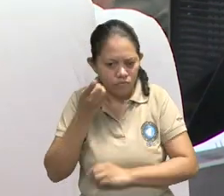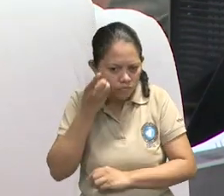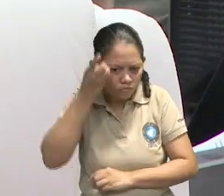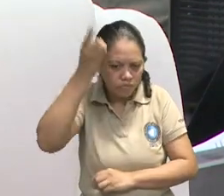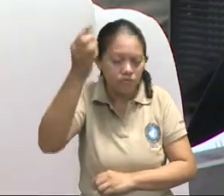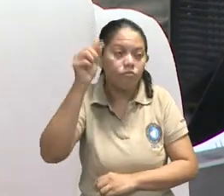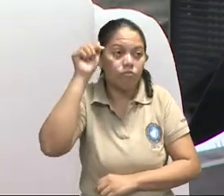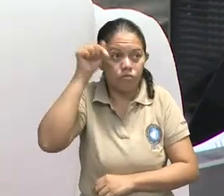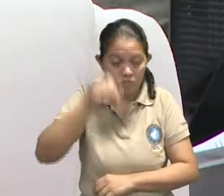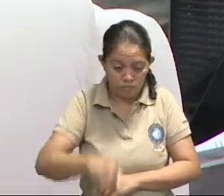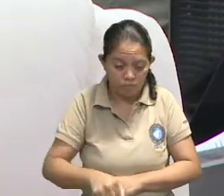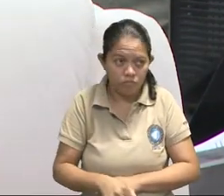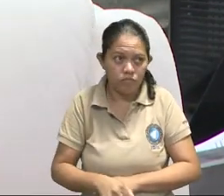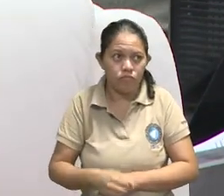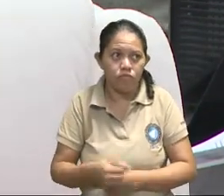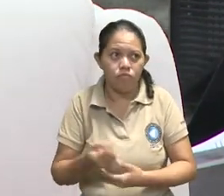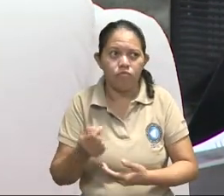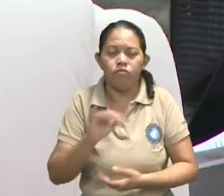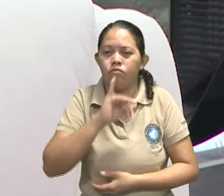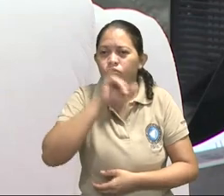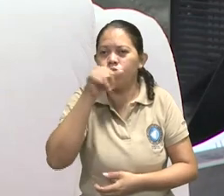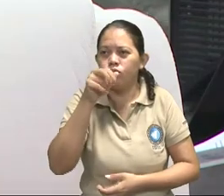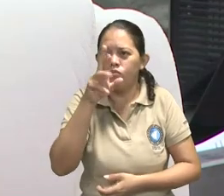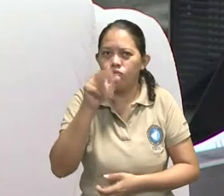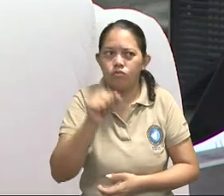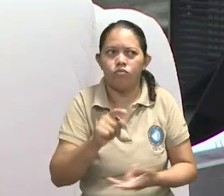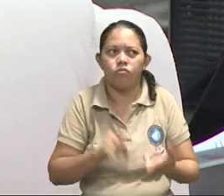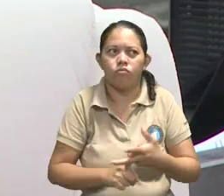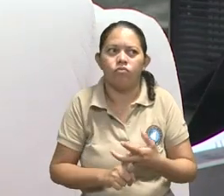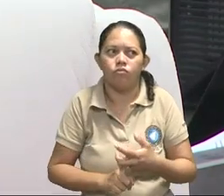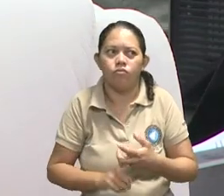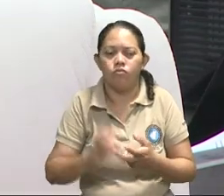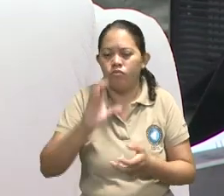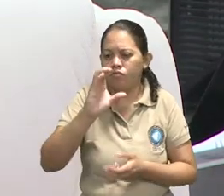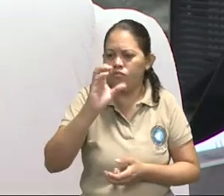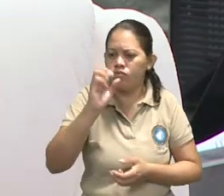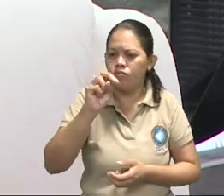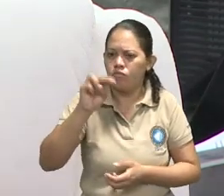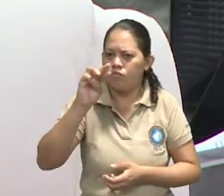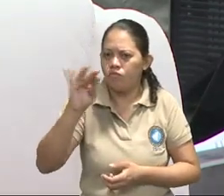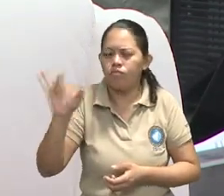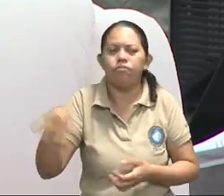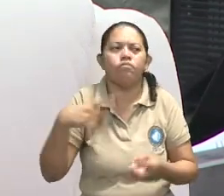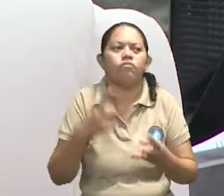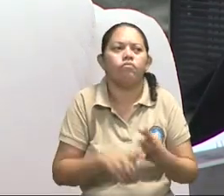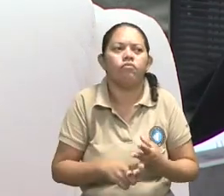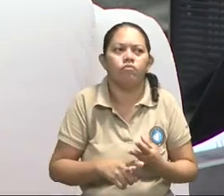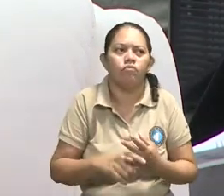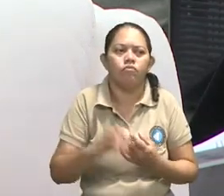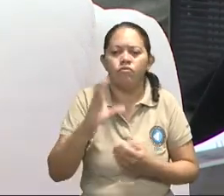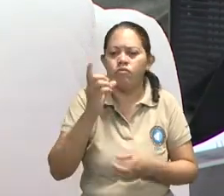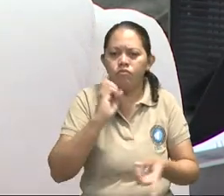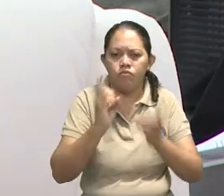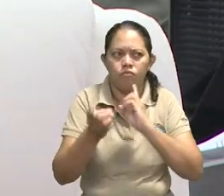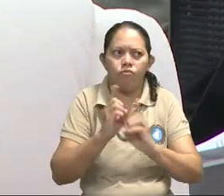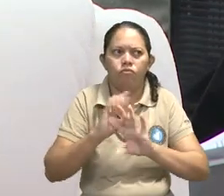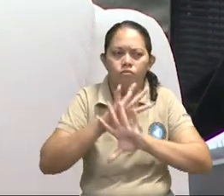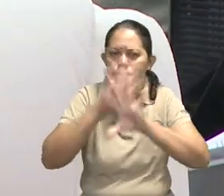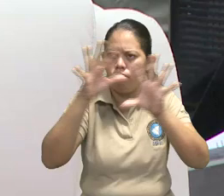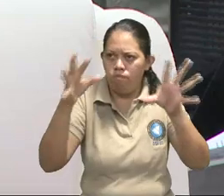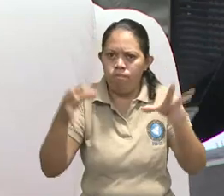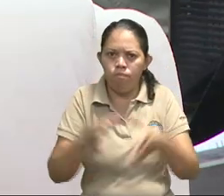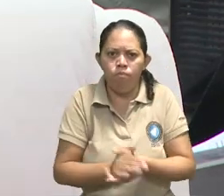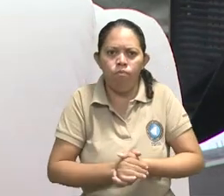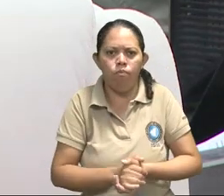regulación. Así lo hace la superintendencia, así lo hace la CONAMI, así lo hace Procompetencia, así lo hacen todos los